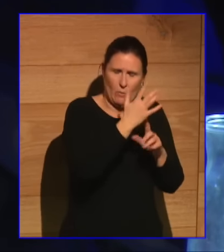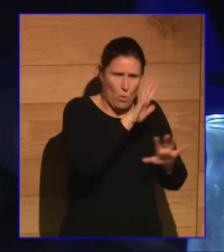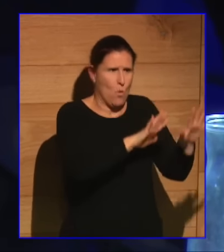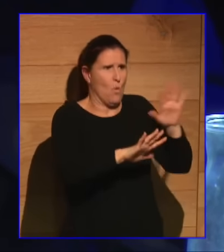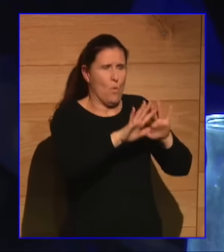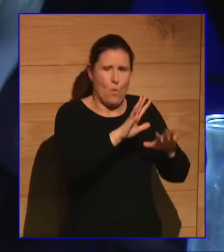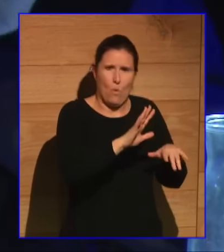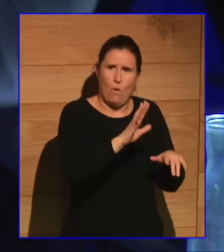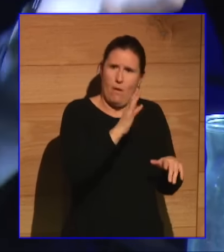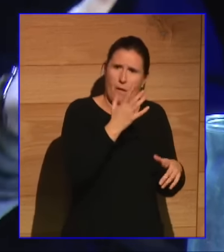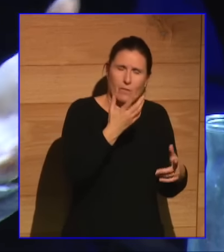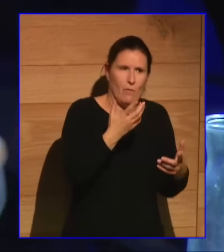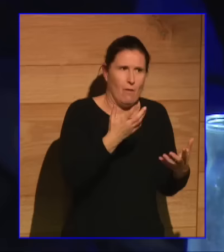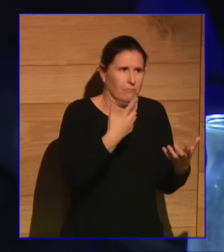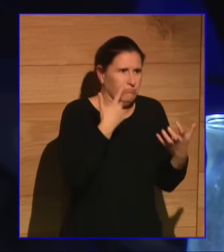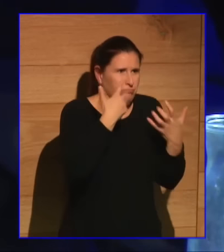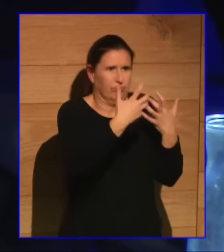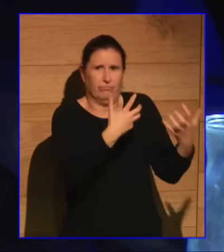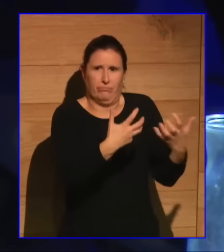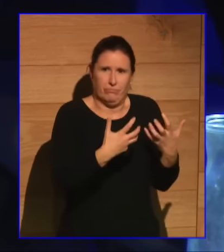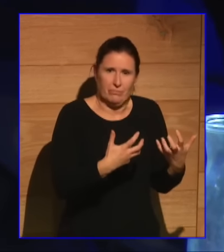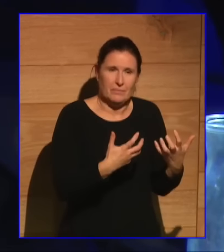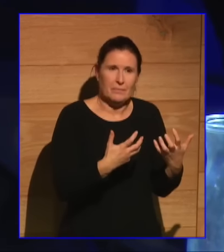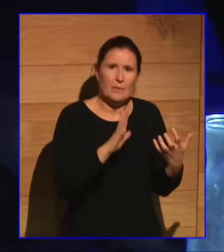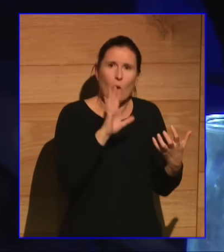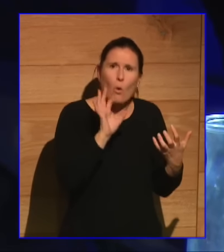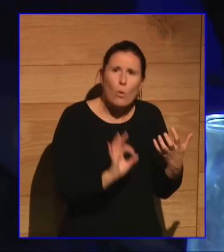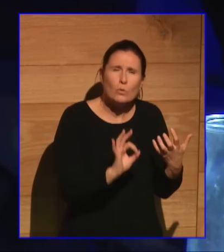escenas voluptuosas, si queréis, ¿no?